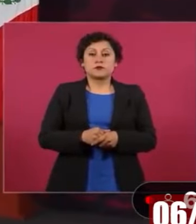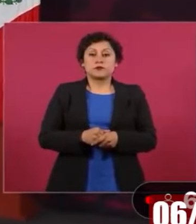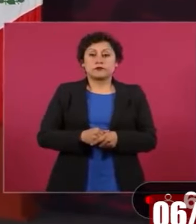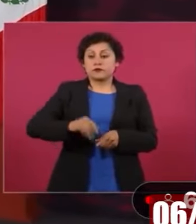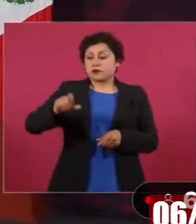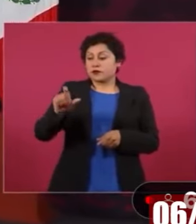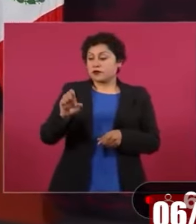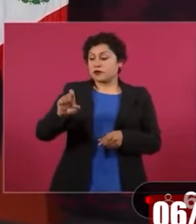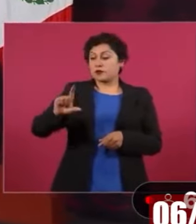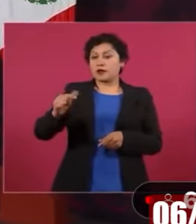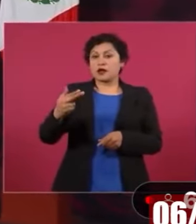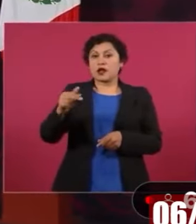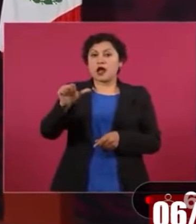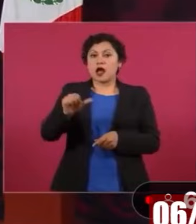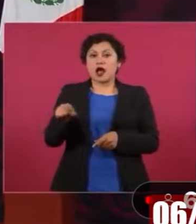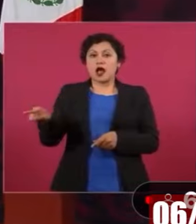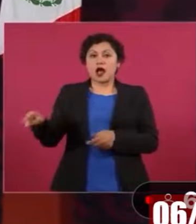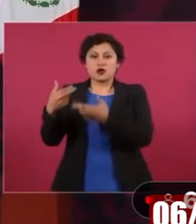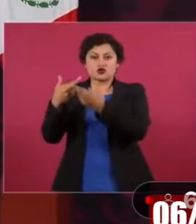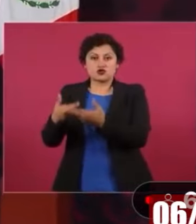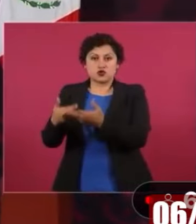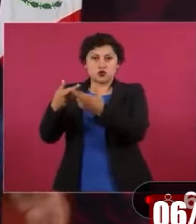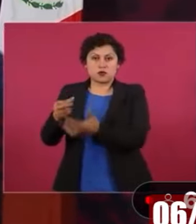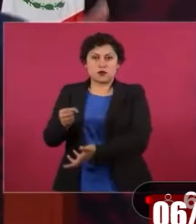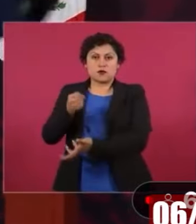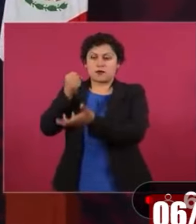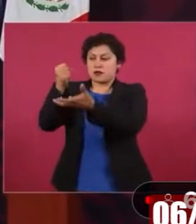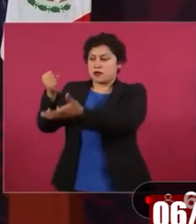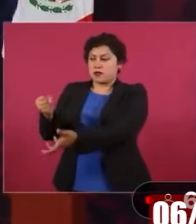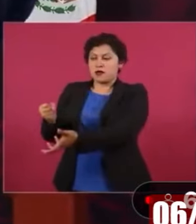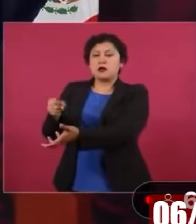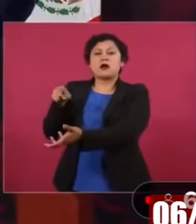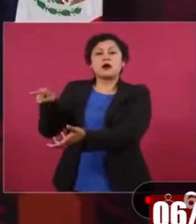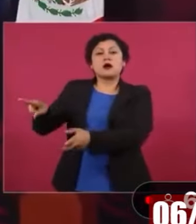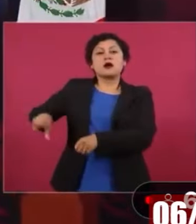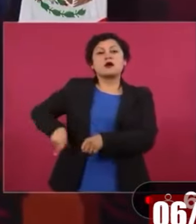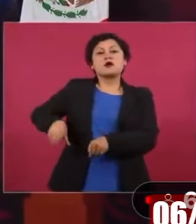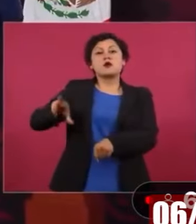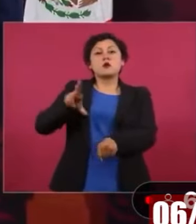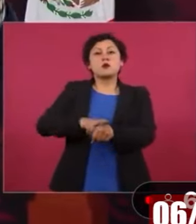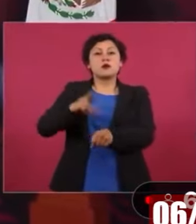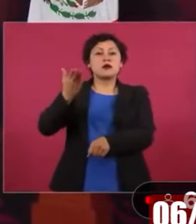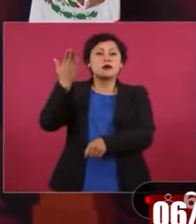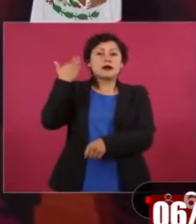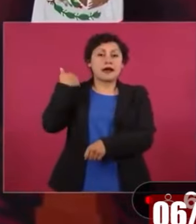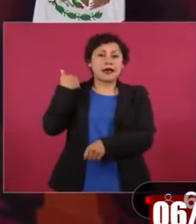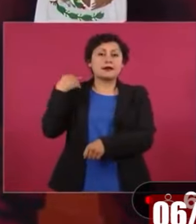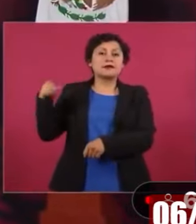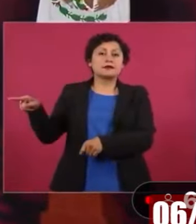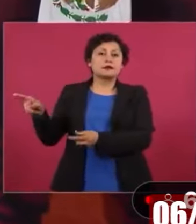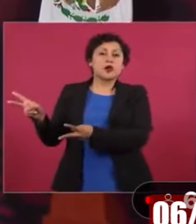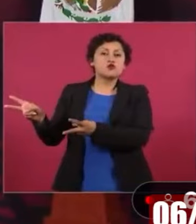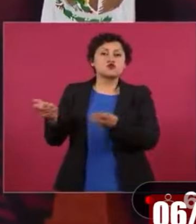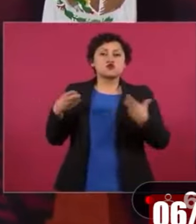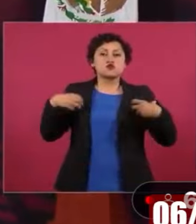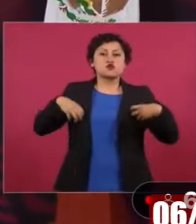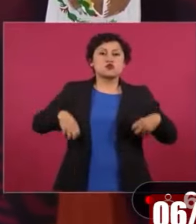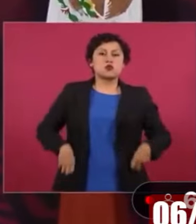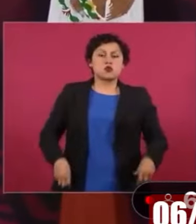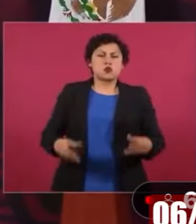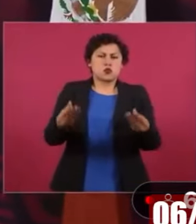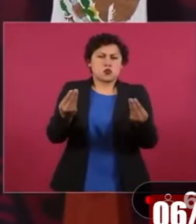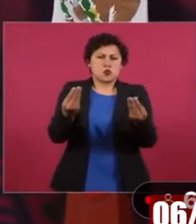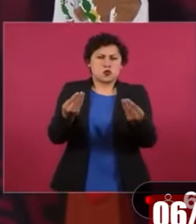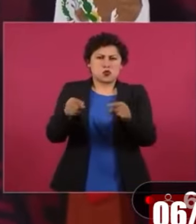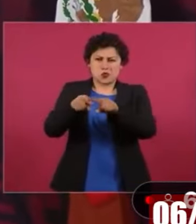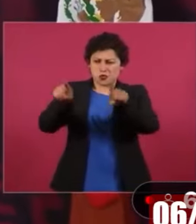perjudicar y manchar eh su gobierno involucrarnos dijo el presidente mancharnos o involucrarnos eh A